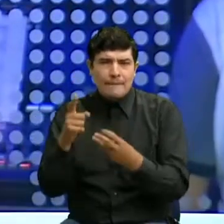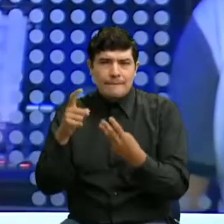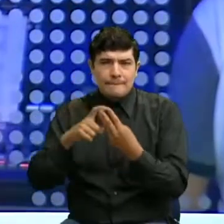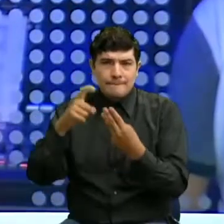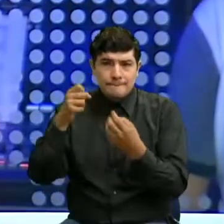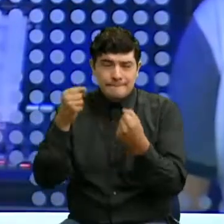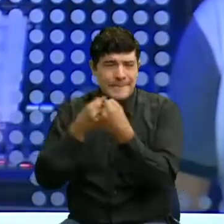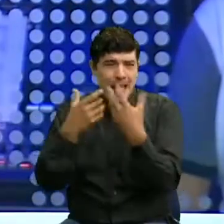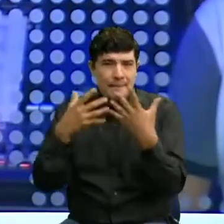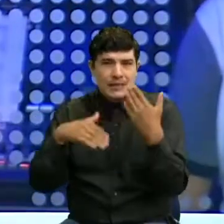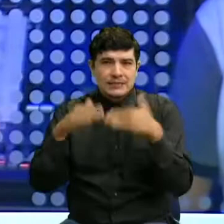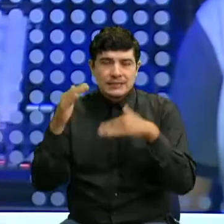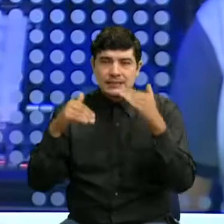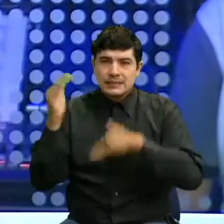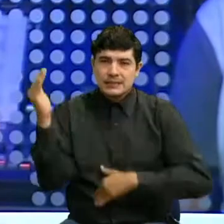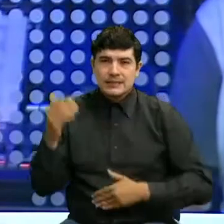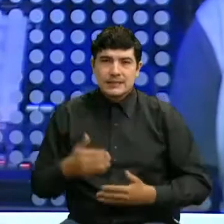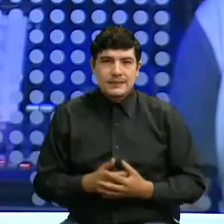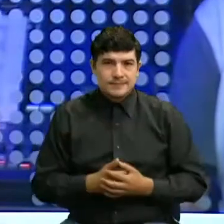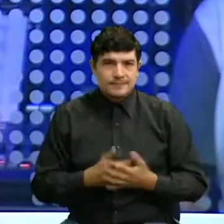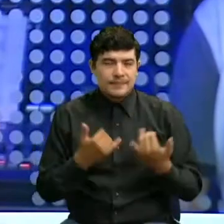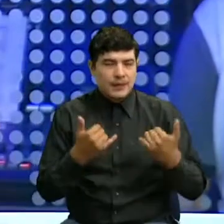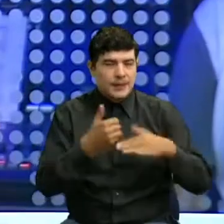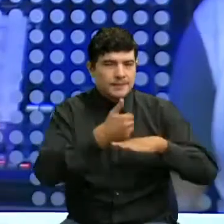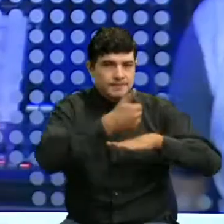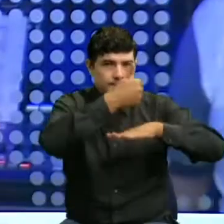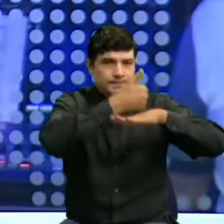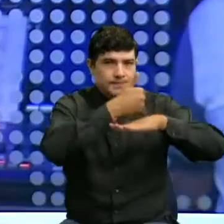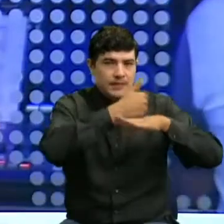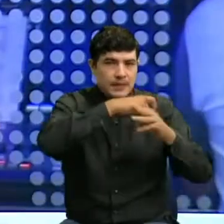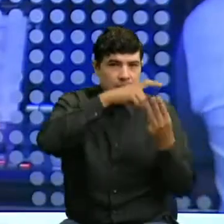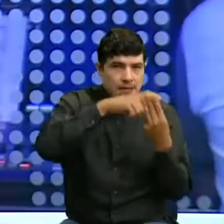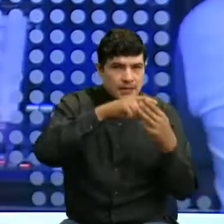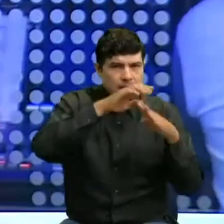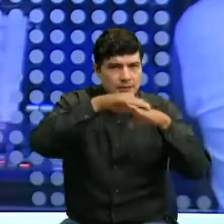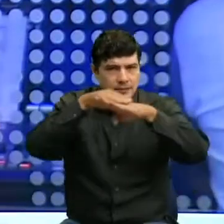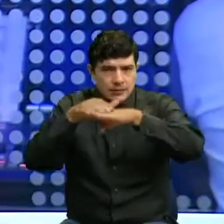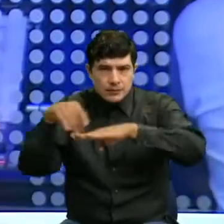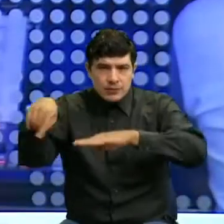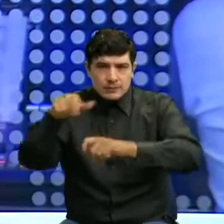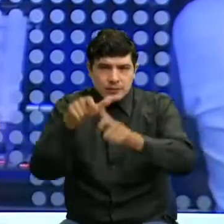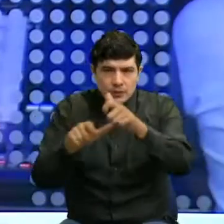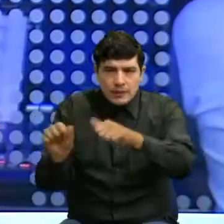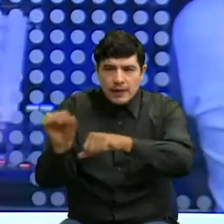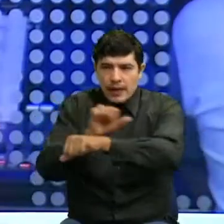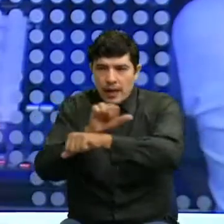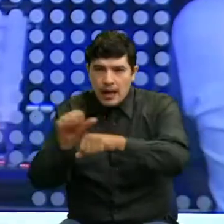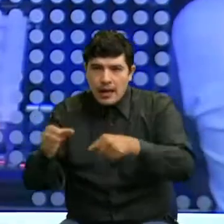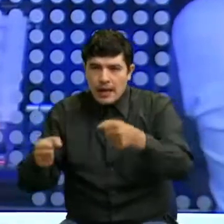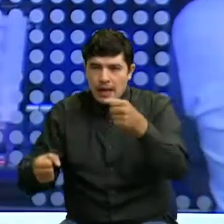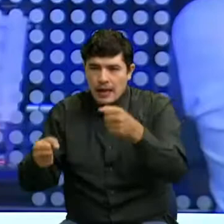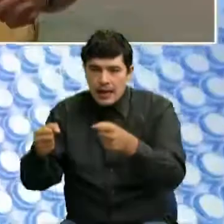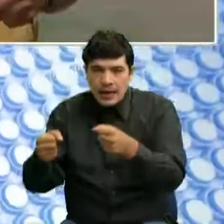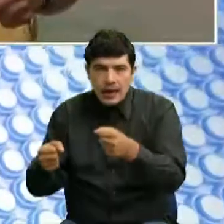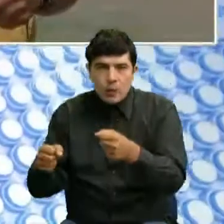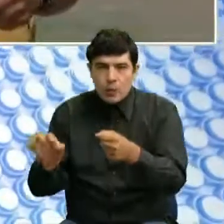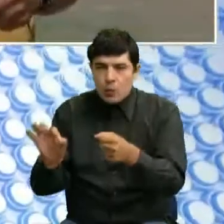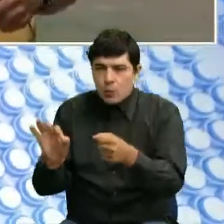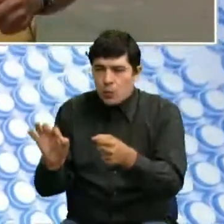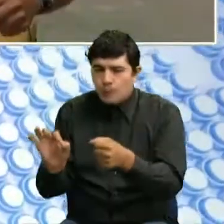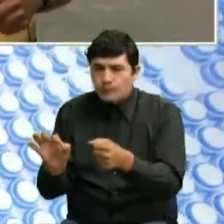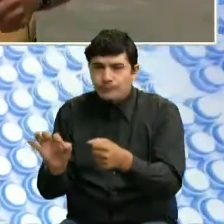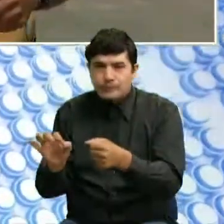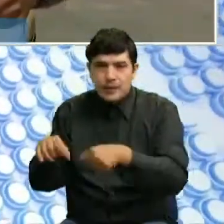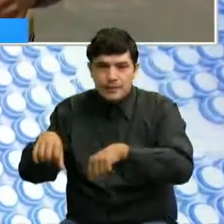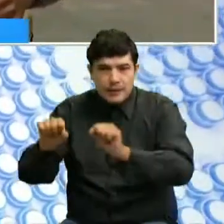autoridades en esta ciudad hacen un llamado de atención a los conductores por la falta de inteligencia vial. A esa hora se realizan operativos